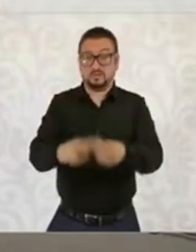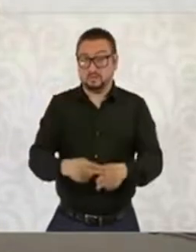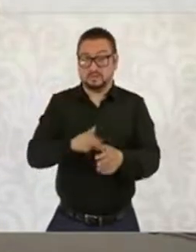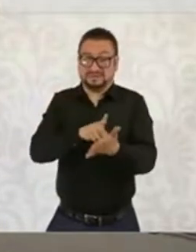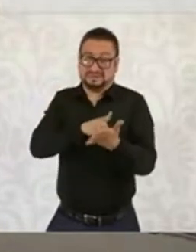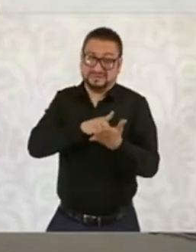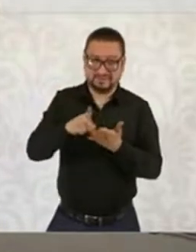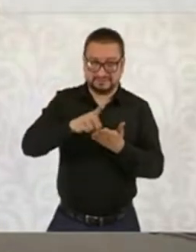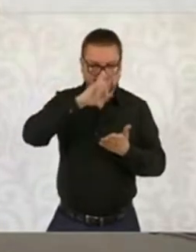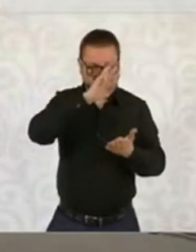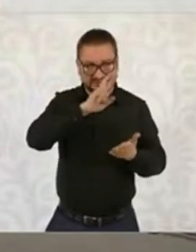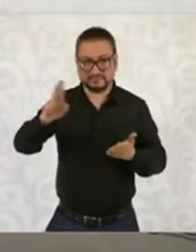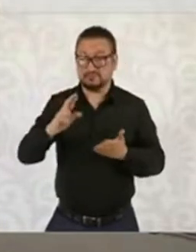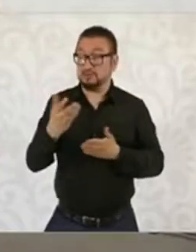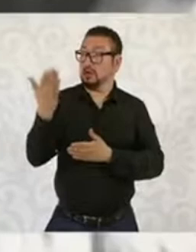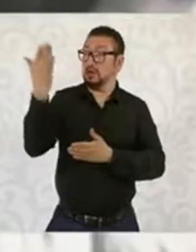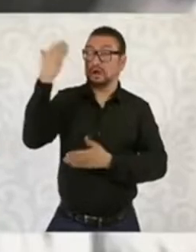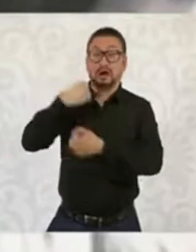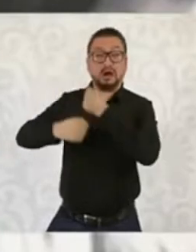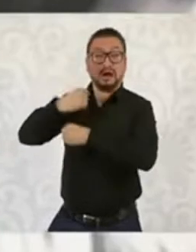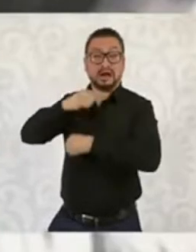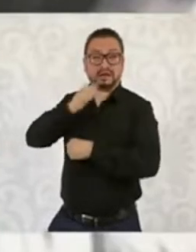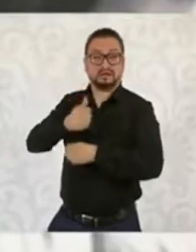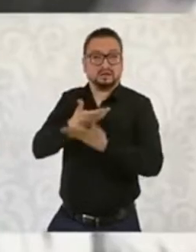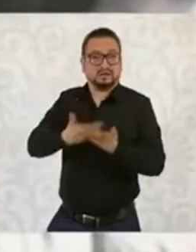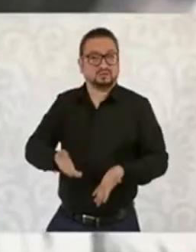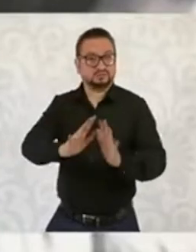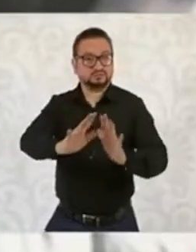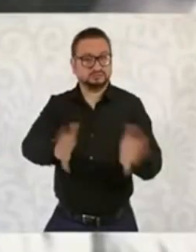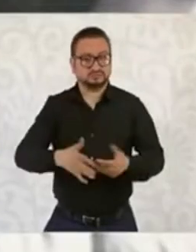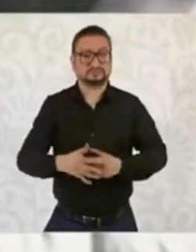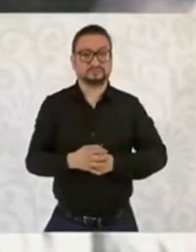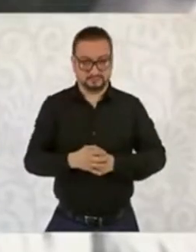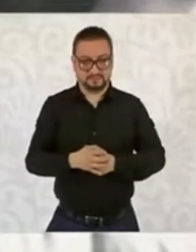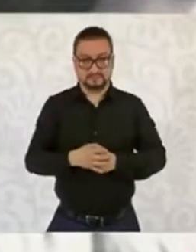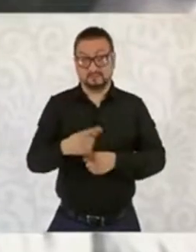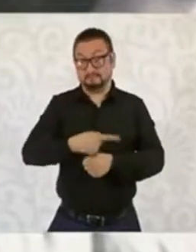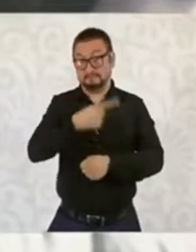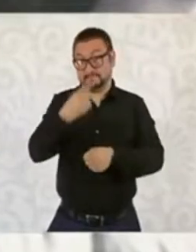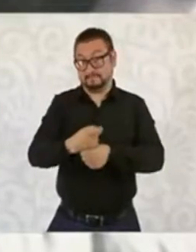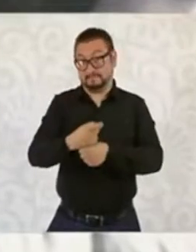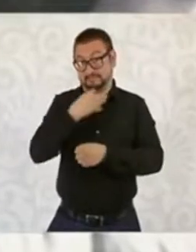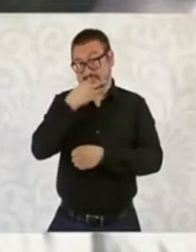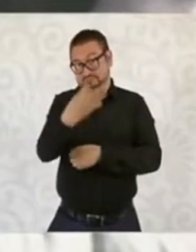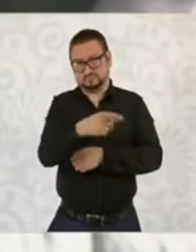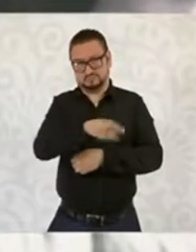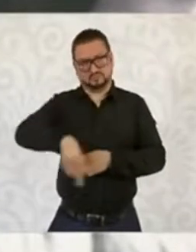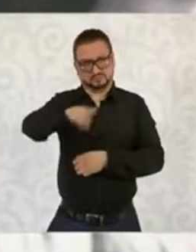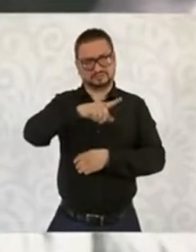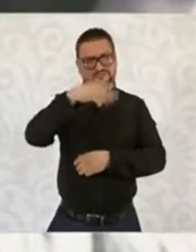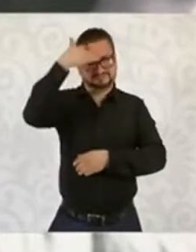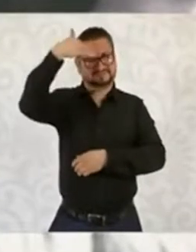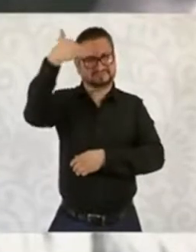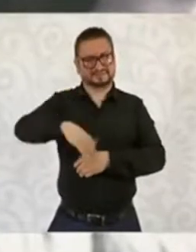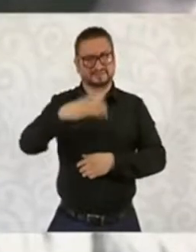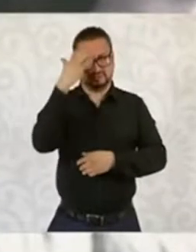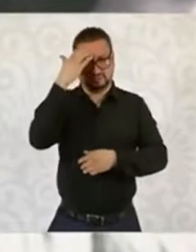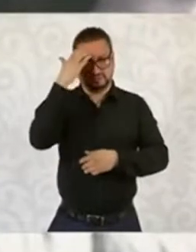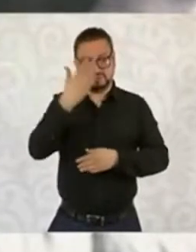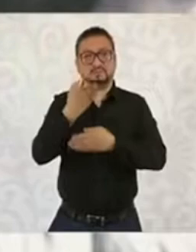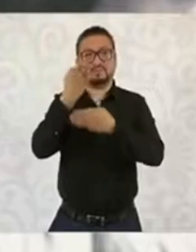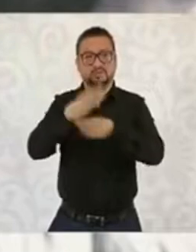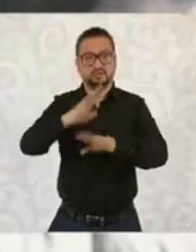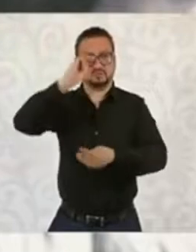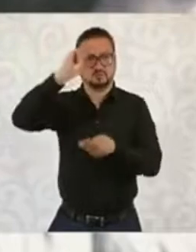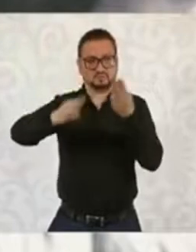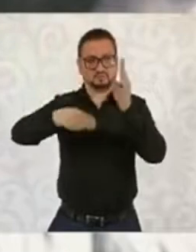en décadas, y en ese sentido, pues tenemos que destacar primero que, como ya ustedes lo conocen, el Banco Mundial